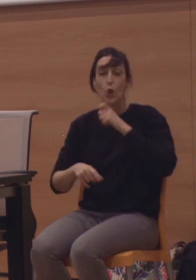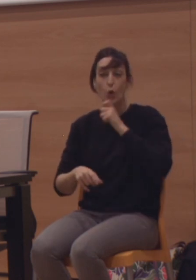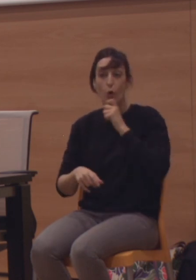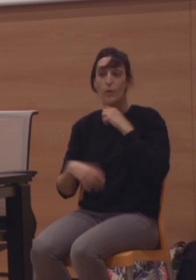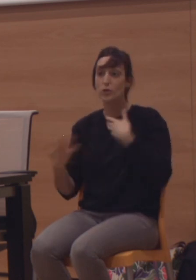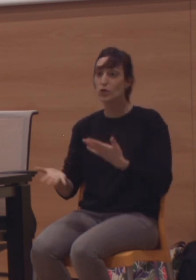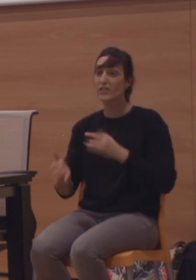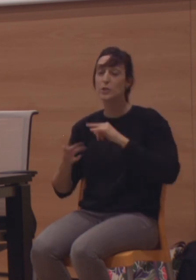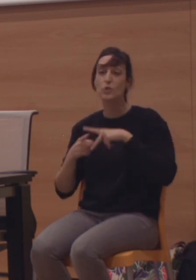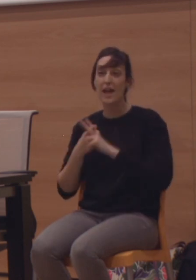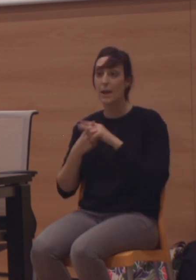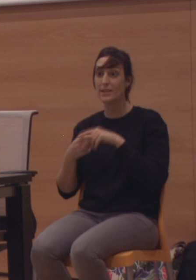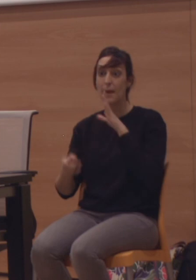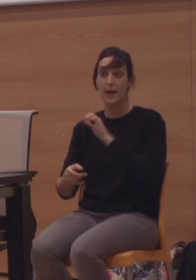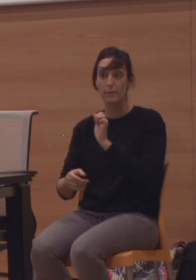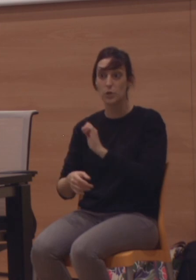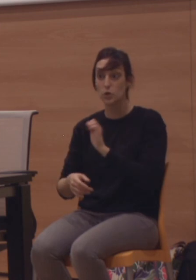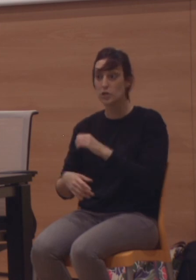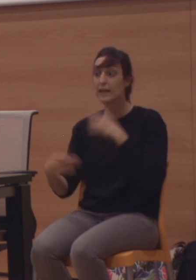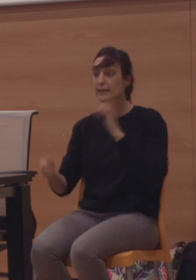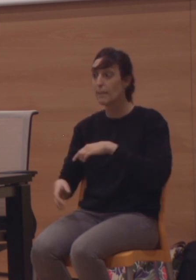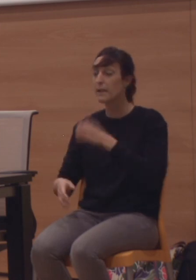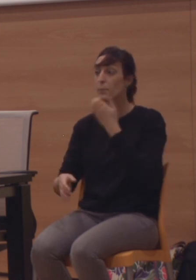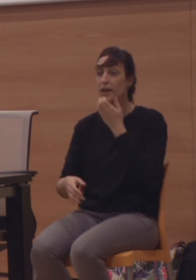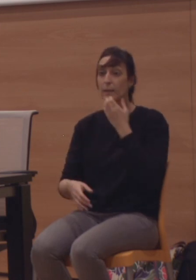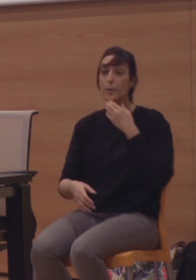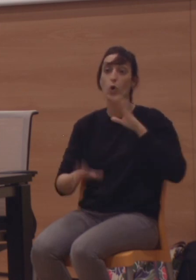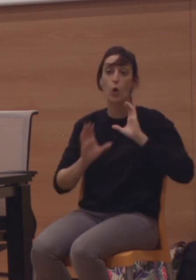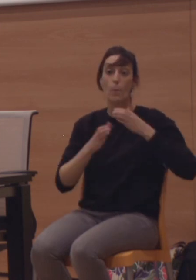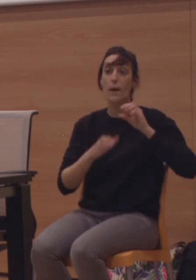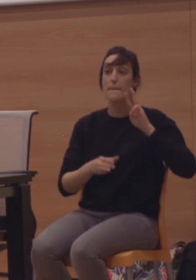Farmic, Pablo Cerame con la presión de vacío, como la gente de Mubu con